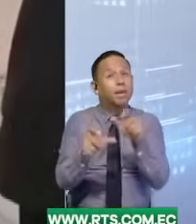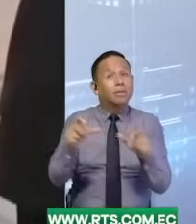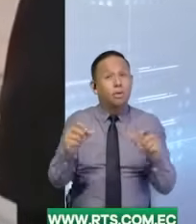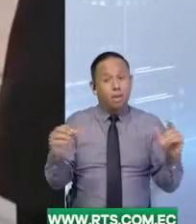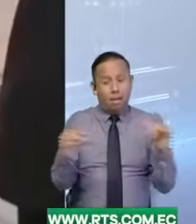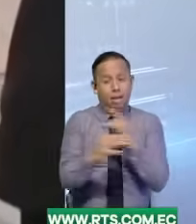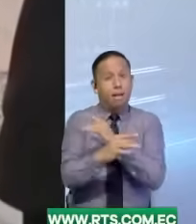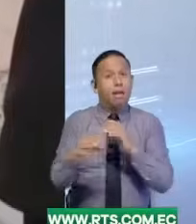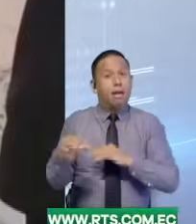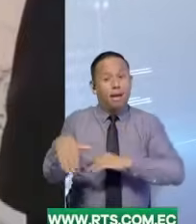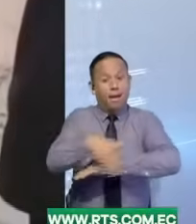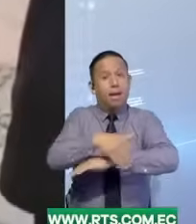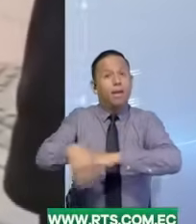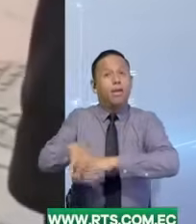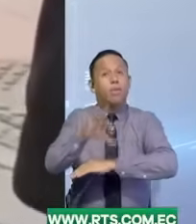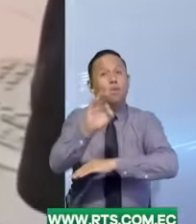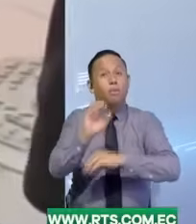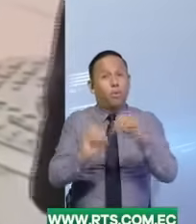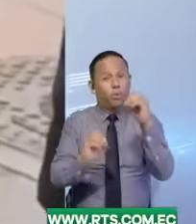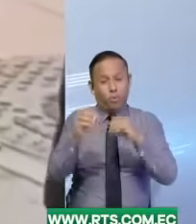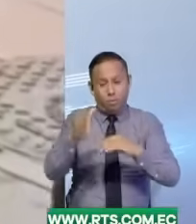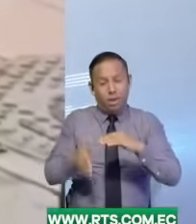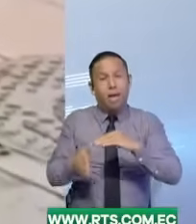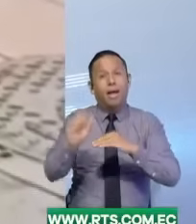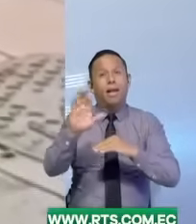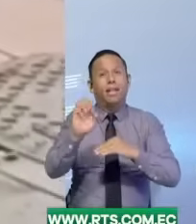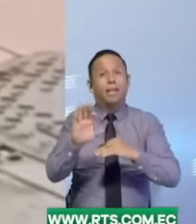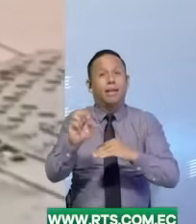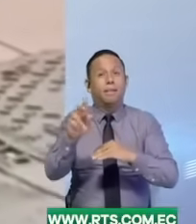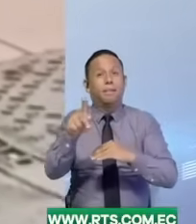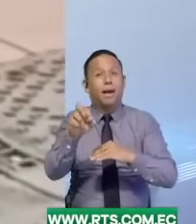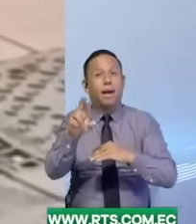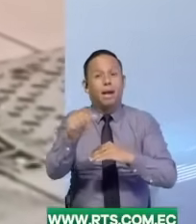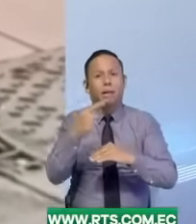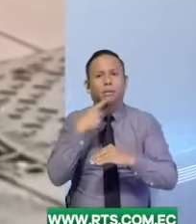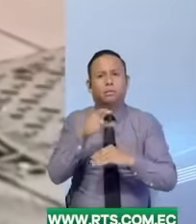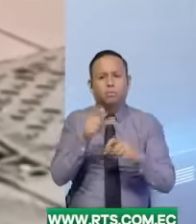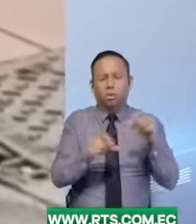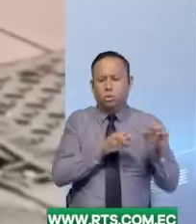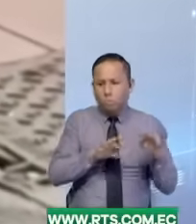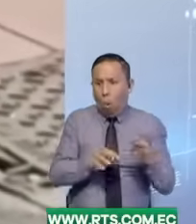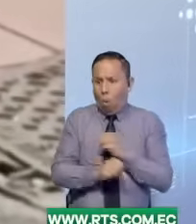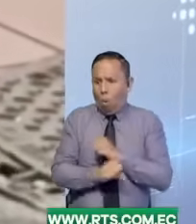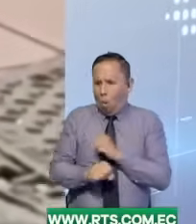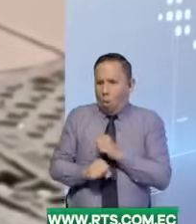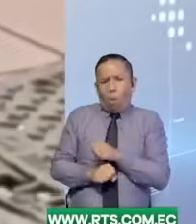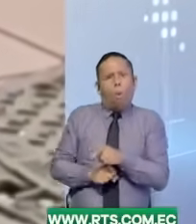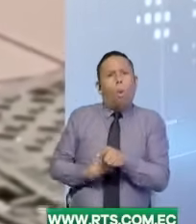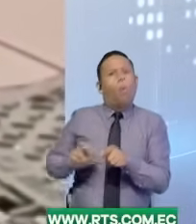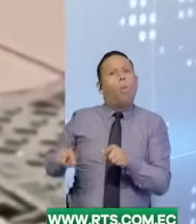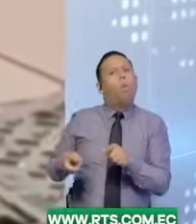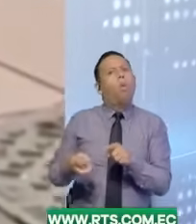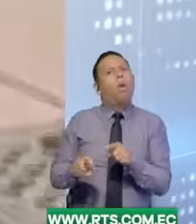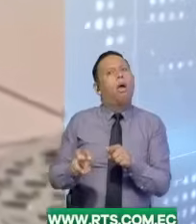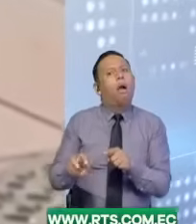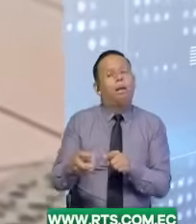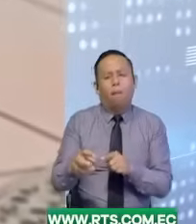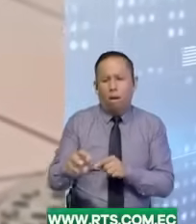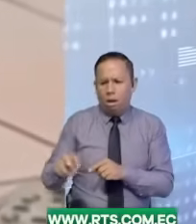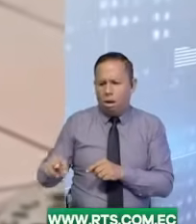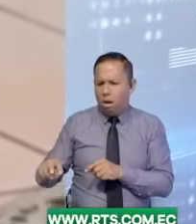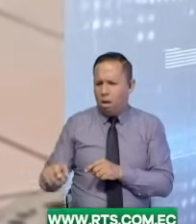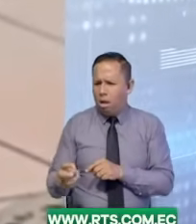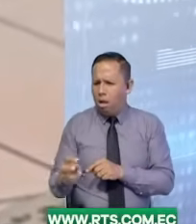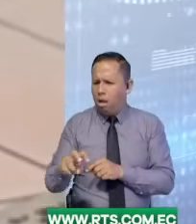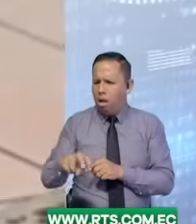avenida 9 de octubre y José de Antepara se asustaron al encontrarse una boa cruzando la calle. Los